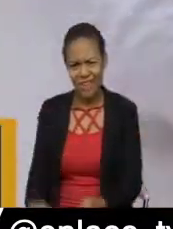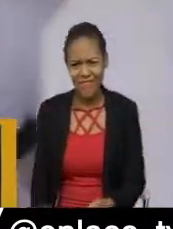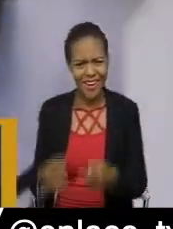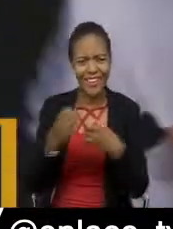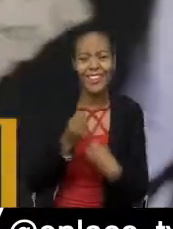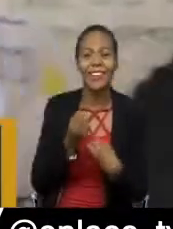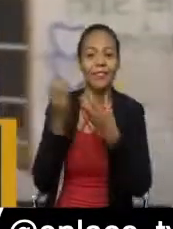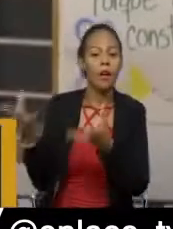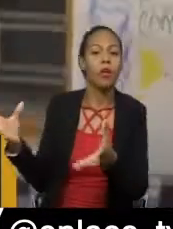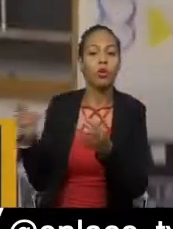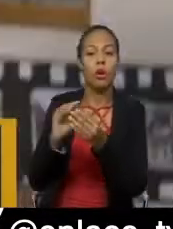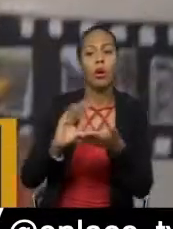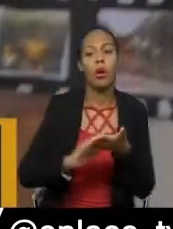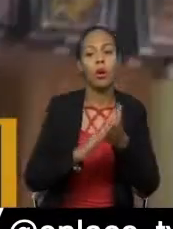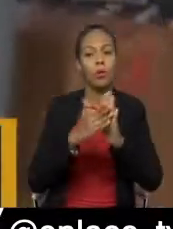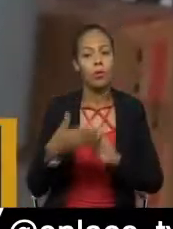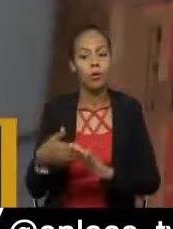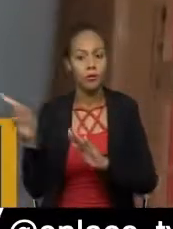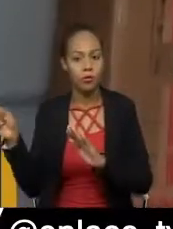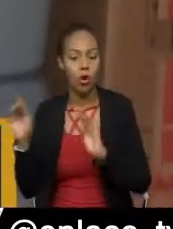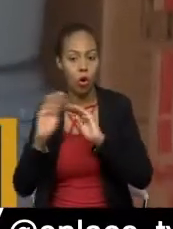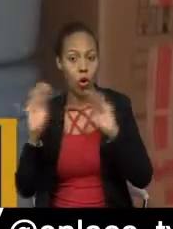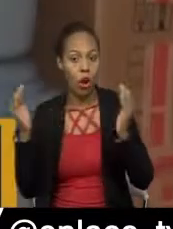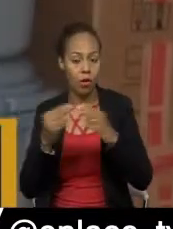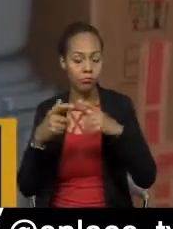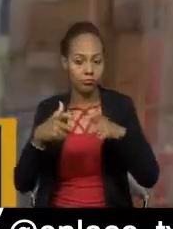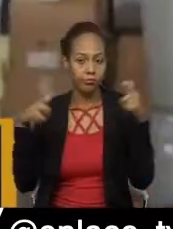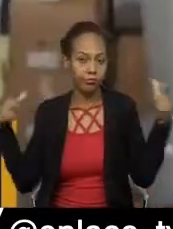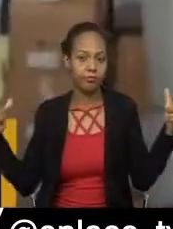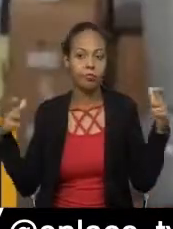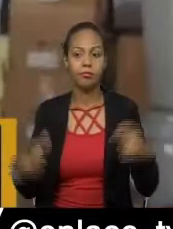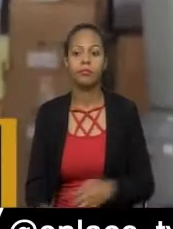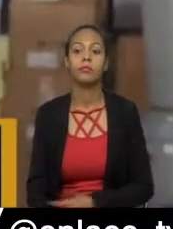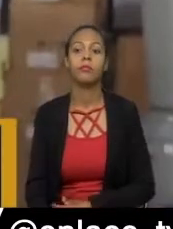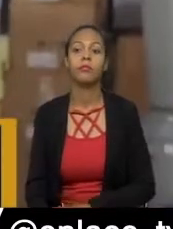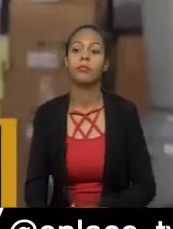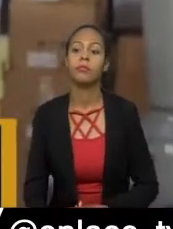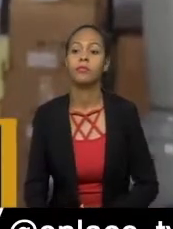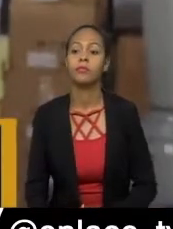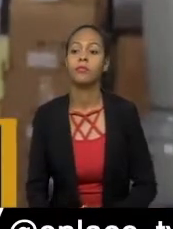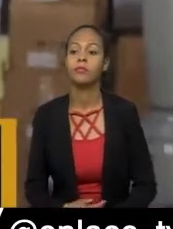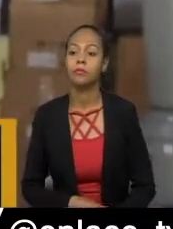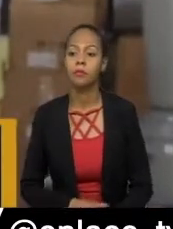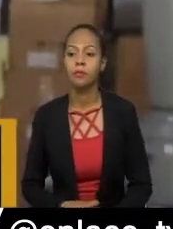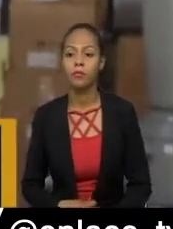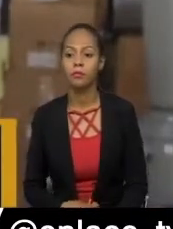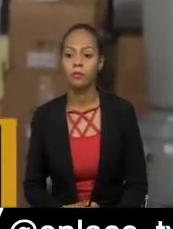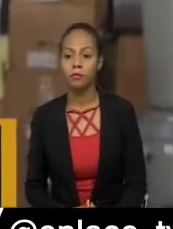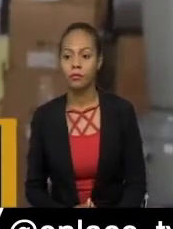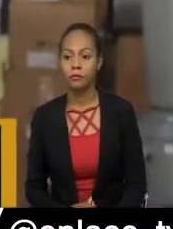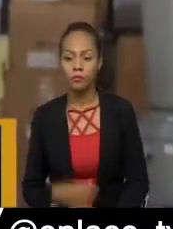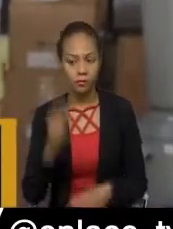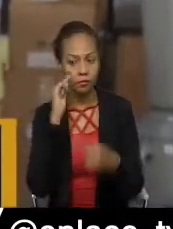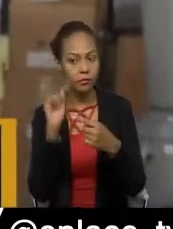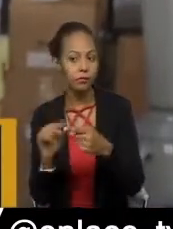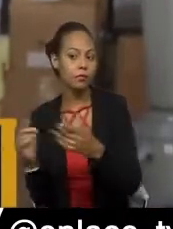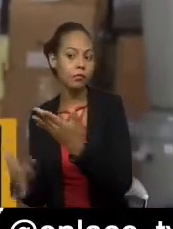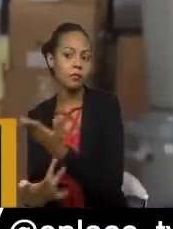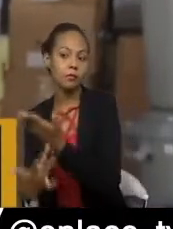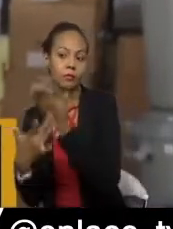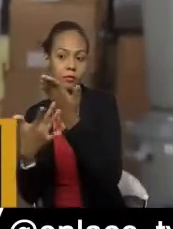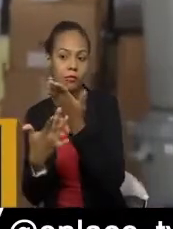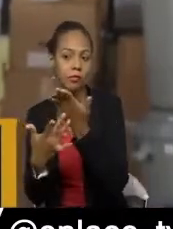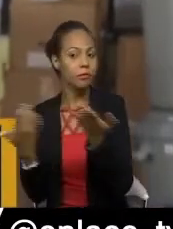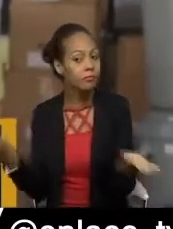comunidad educativa del megacolegio. Este es un estímulo precisamente para que las cosas se vayan dando y las familias